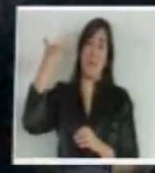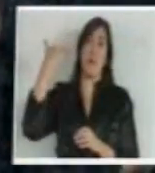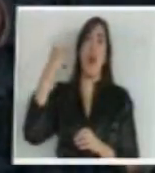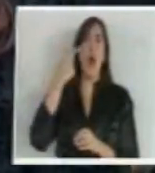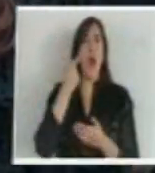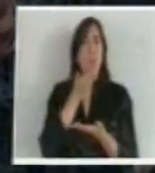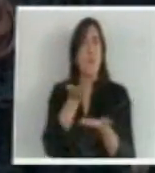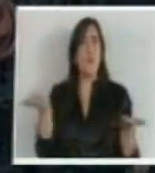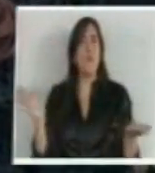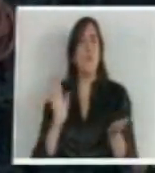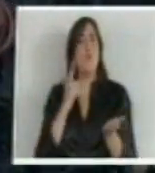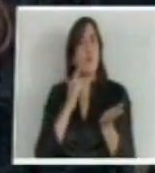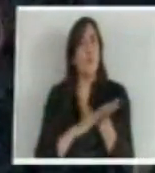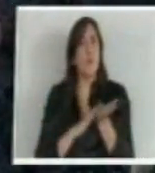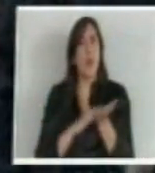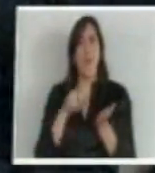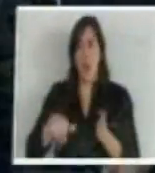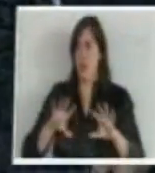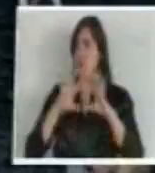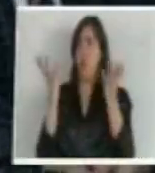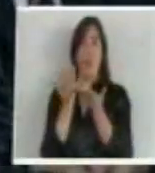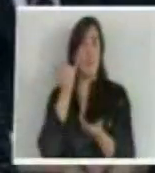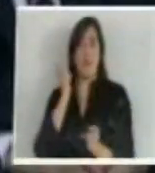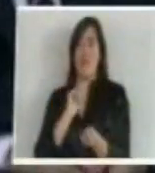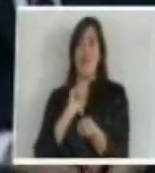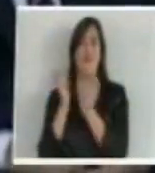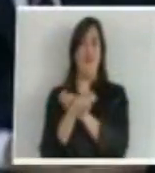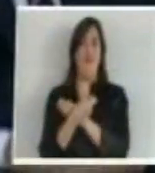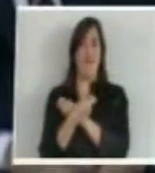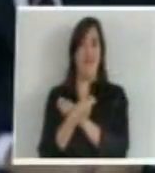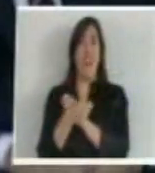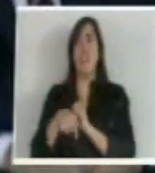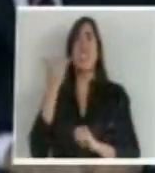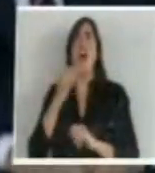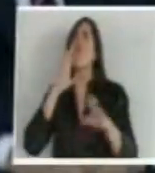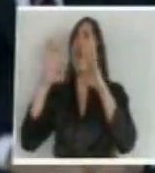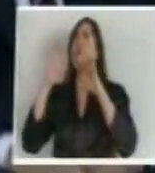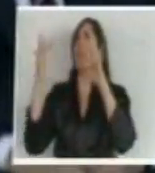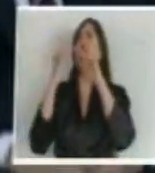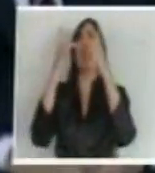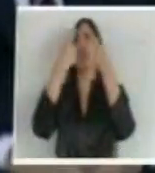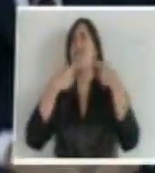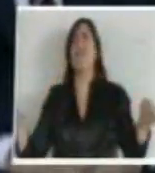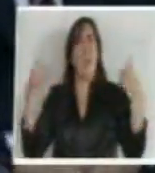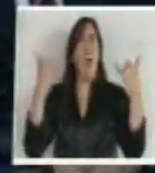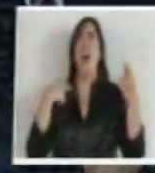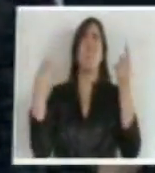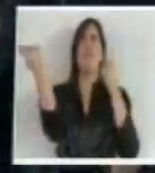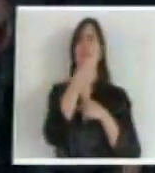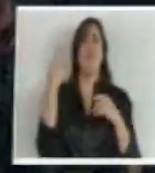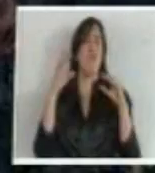fíjense hoy este mundo plenamente intercomunicado que también nos